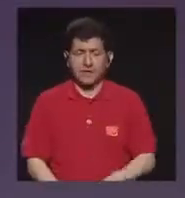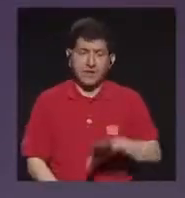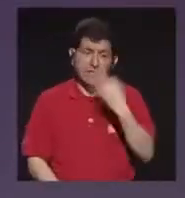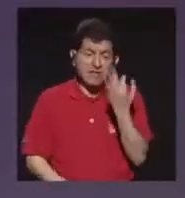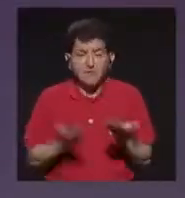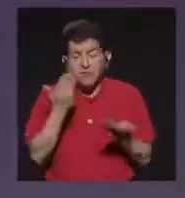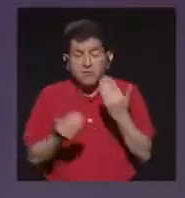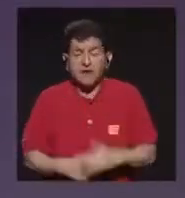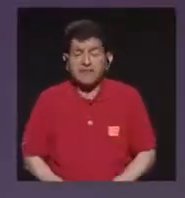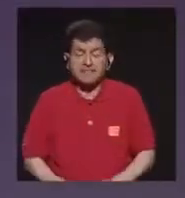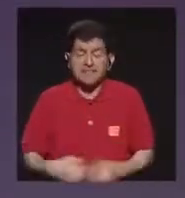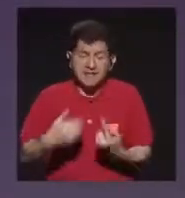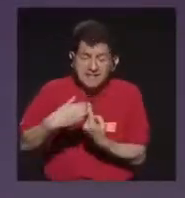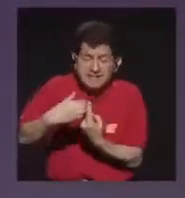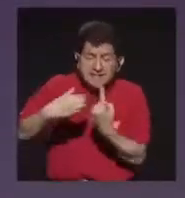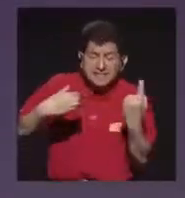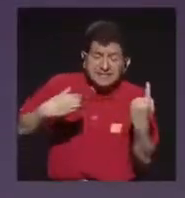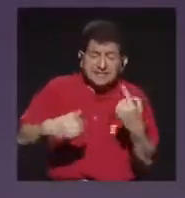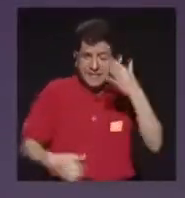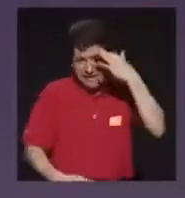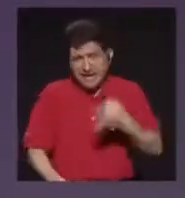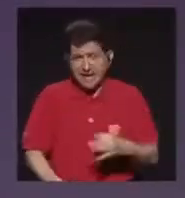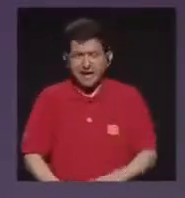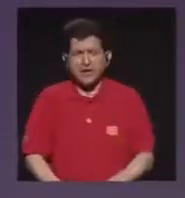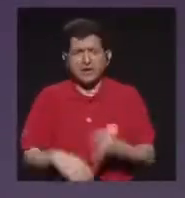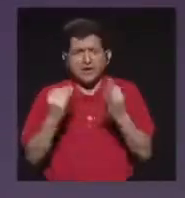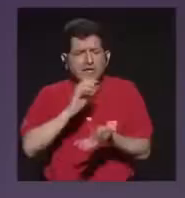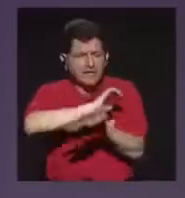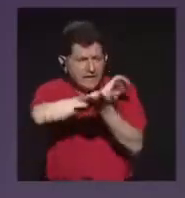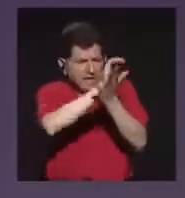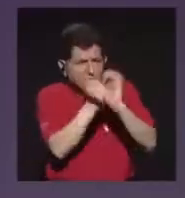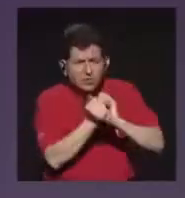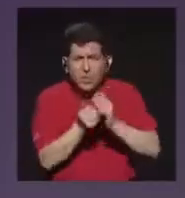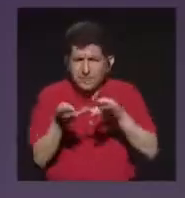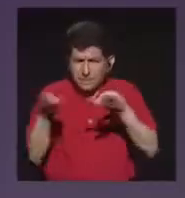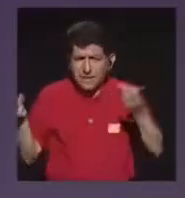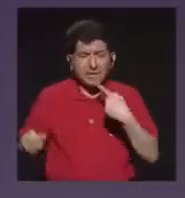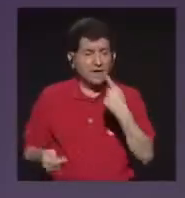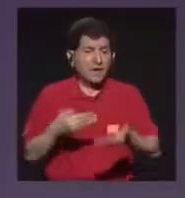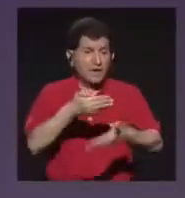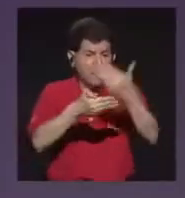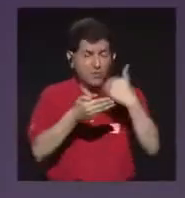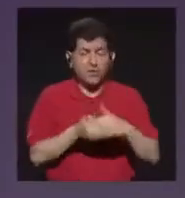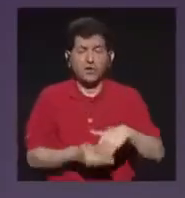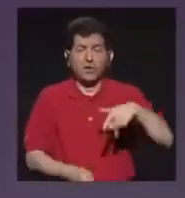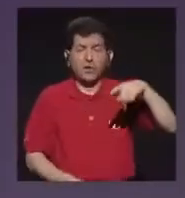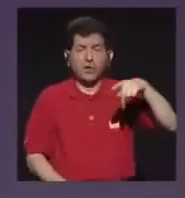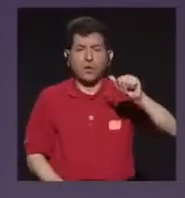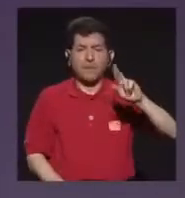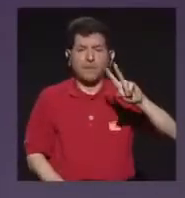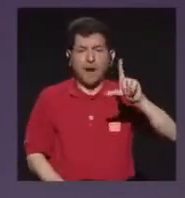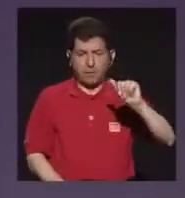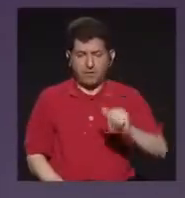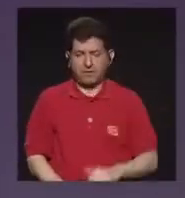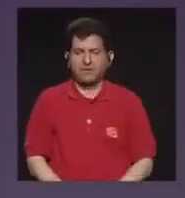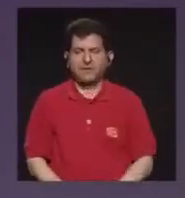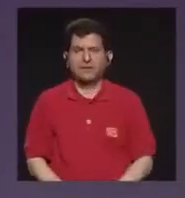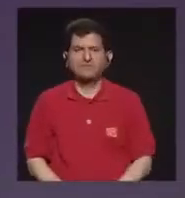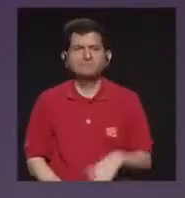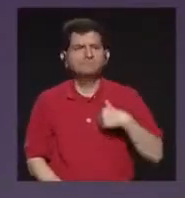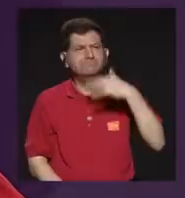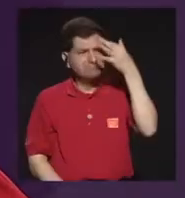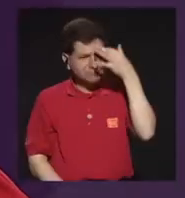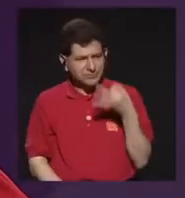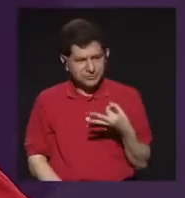aislados, pienso yo, tratando de adaptar algunos materiales, como bien decía Paula, yo creo que